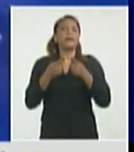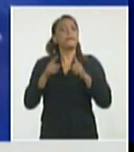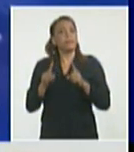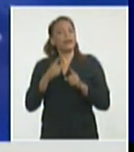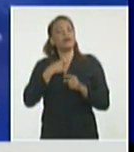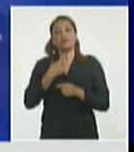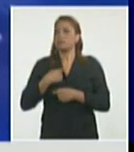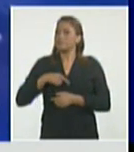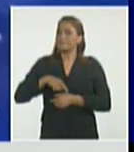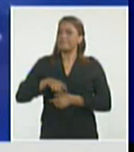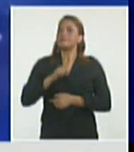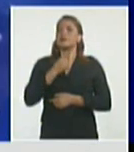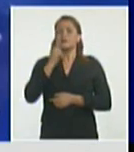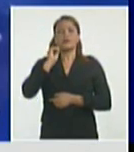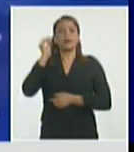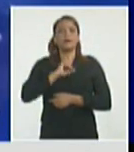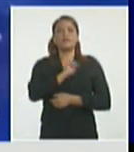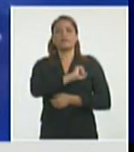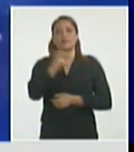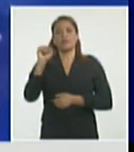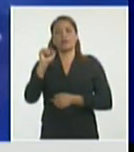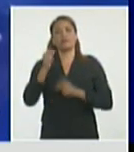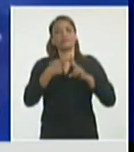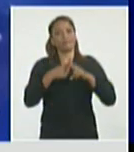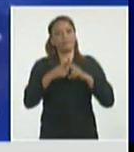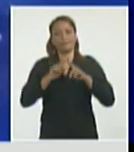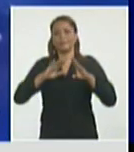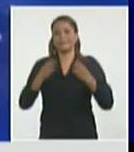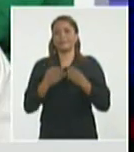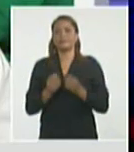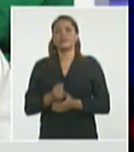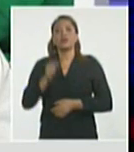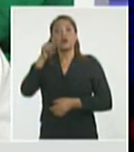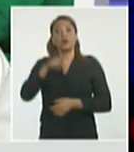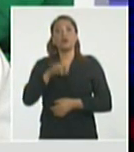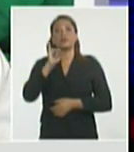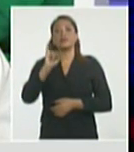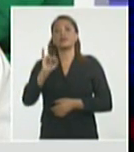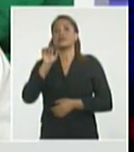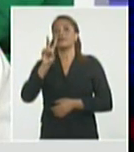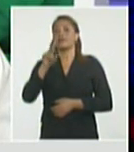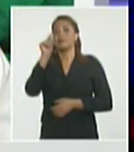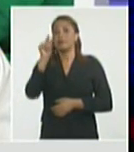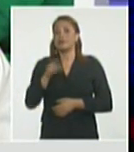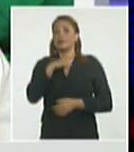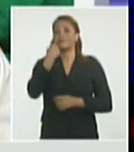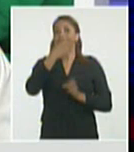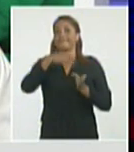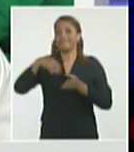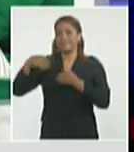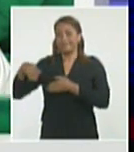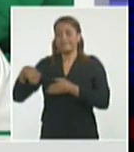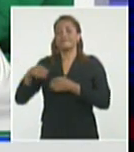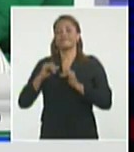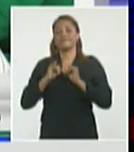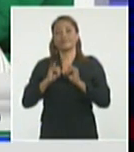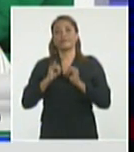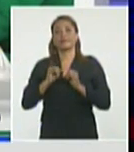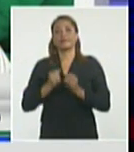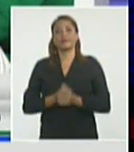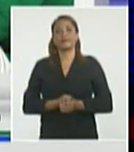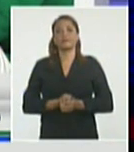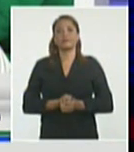optimismo de que lo vamos a ir resolviendo. Adelante usted. Hoy con 62 personas que fallecieron en nuestro país con